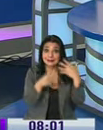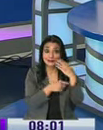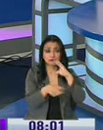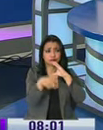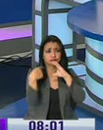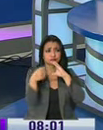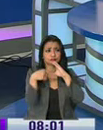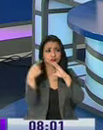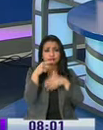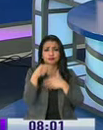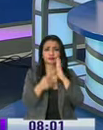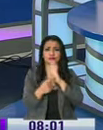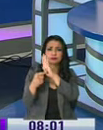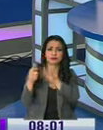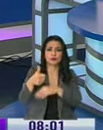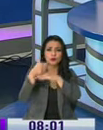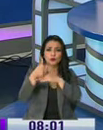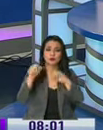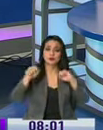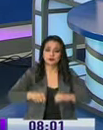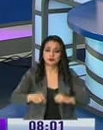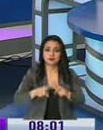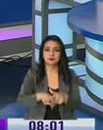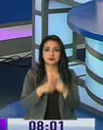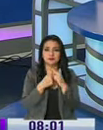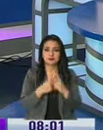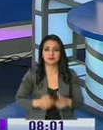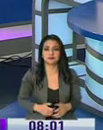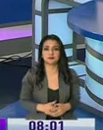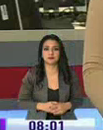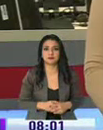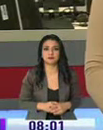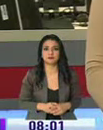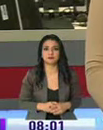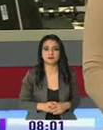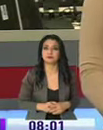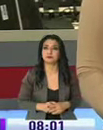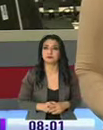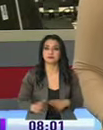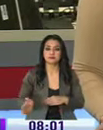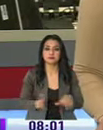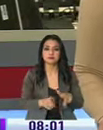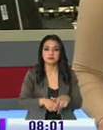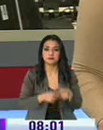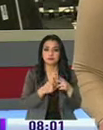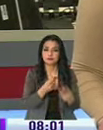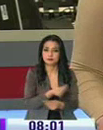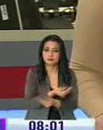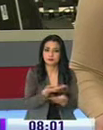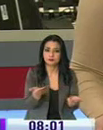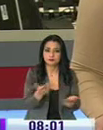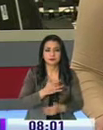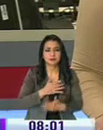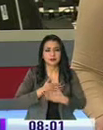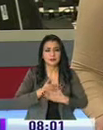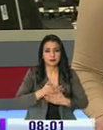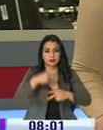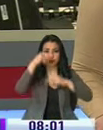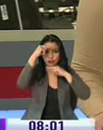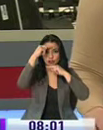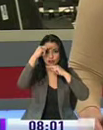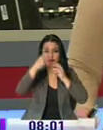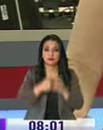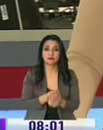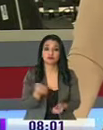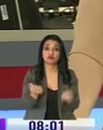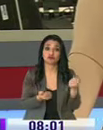y trasladadas a las autoridades. Aquí arrancamos ya. Empezamos con la información y empezamos con lamentables noticias. Un accidente de